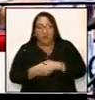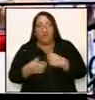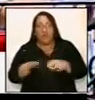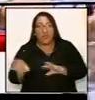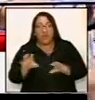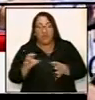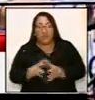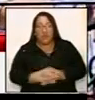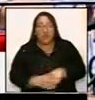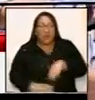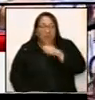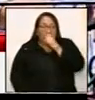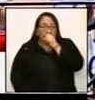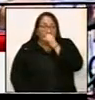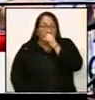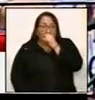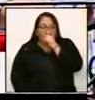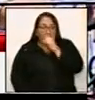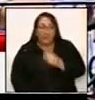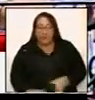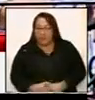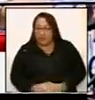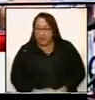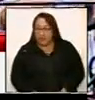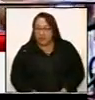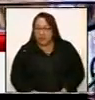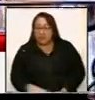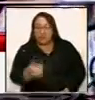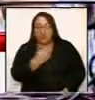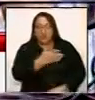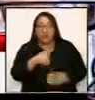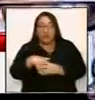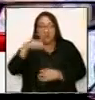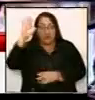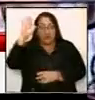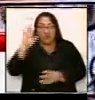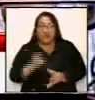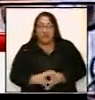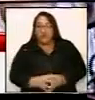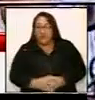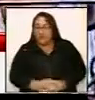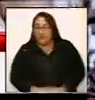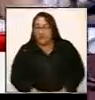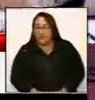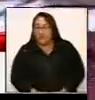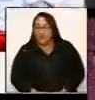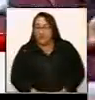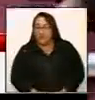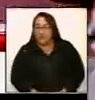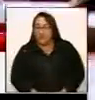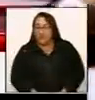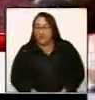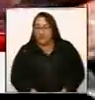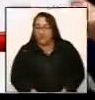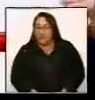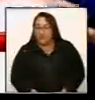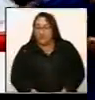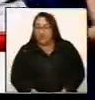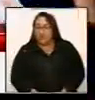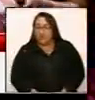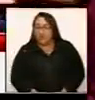está ejecutado al archivo. Lo que estén a favor, si lo han pensado levantando la mano. Perfecto, aprobado por unanimidad.